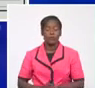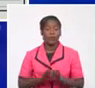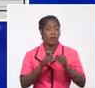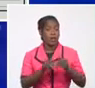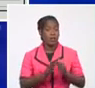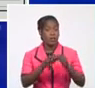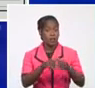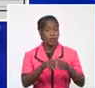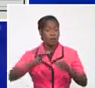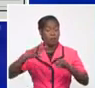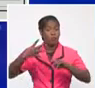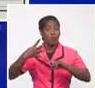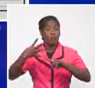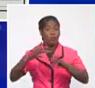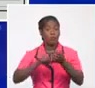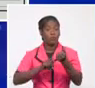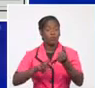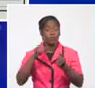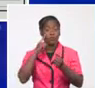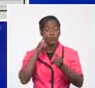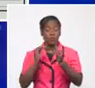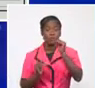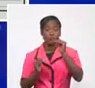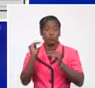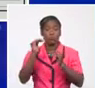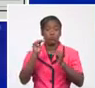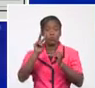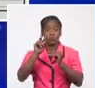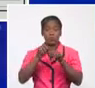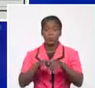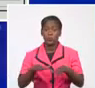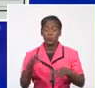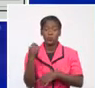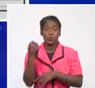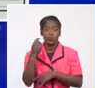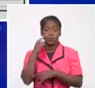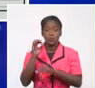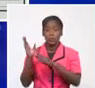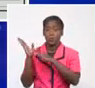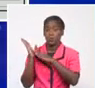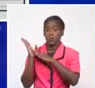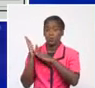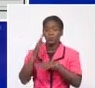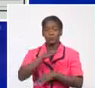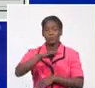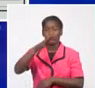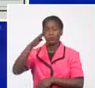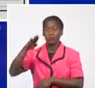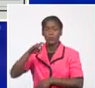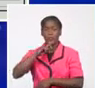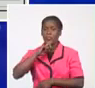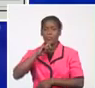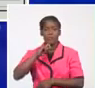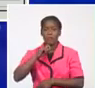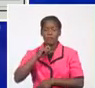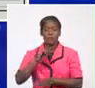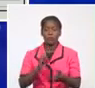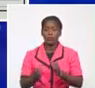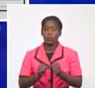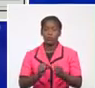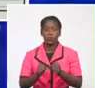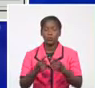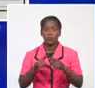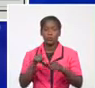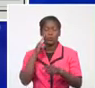tasa más elevada de Cuba, ahí tienen su curva, realmente no se logra una reducción mantenida, se mantiene